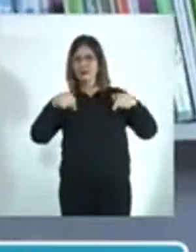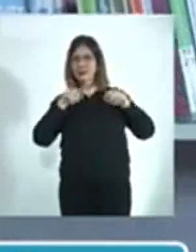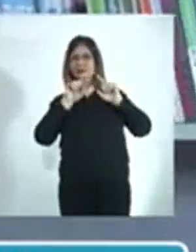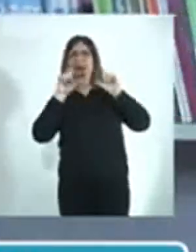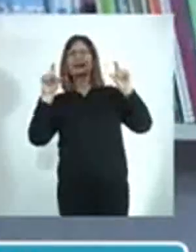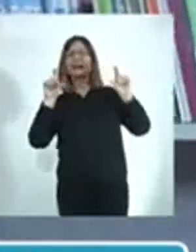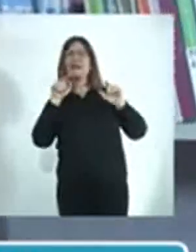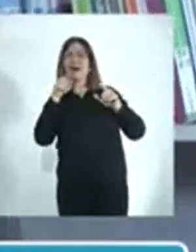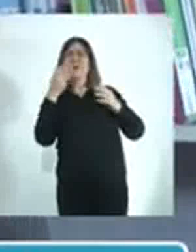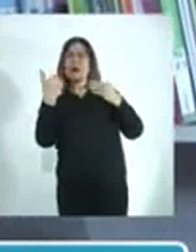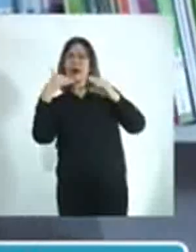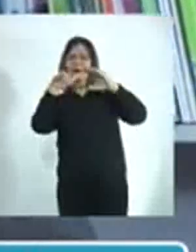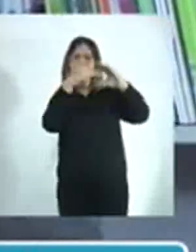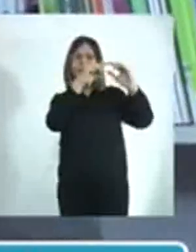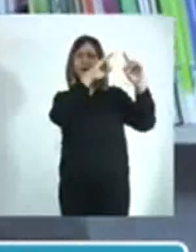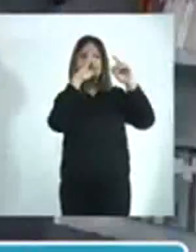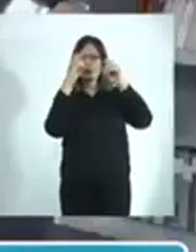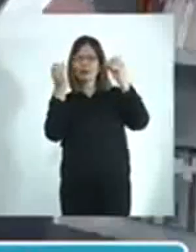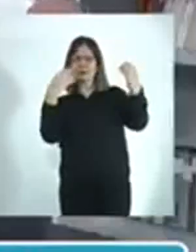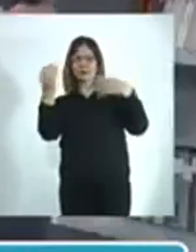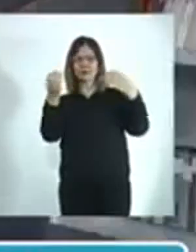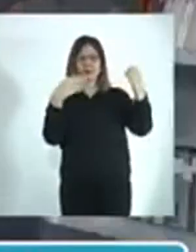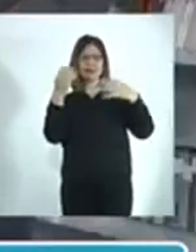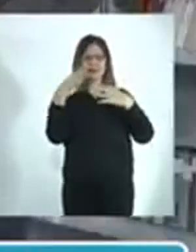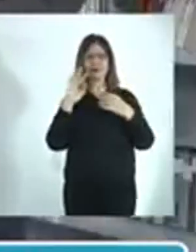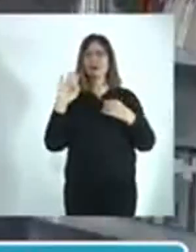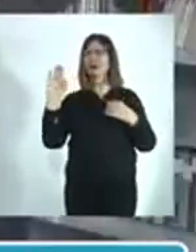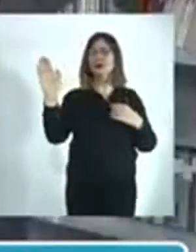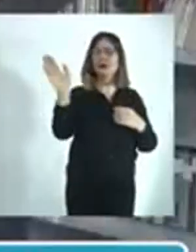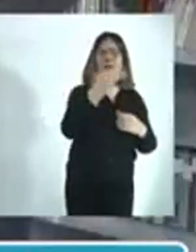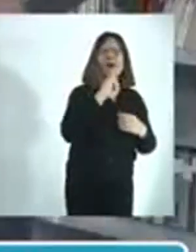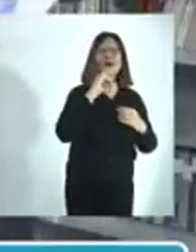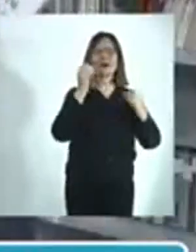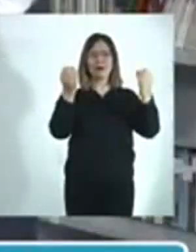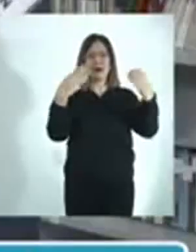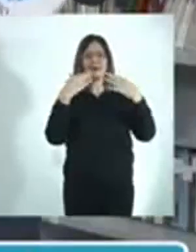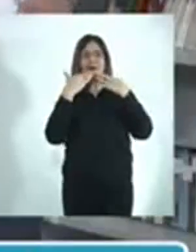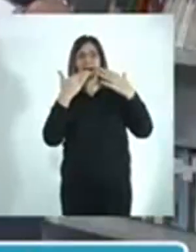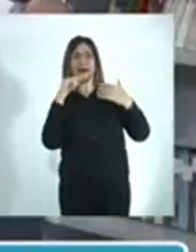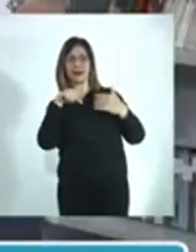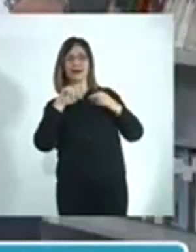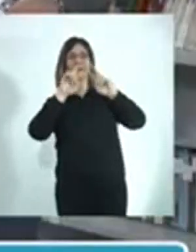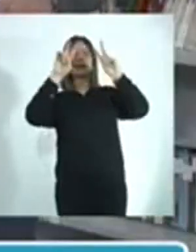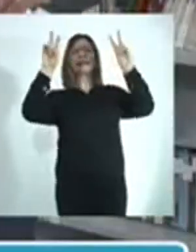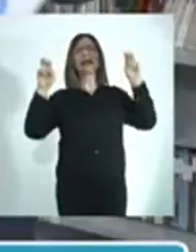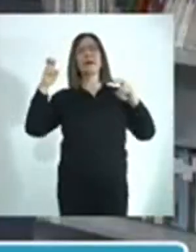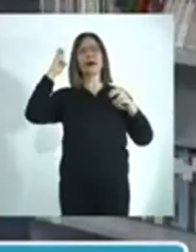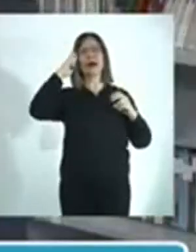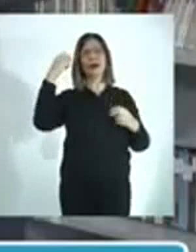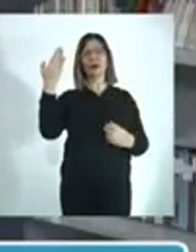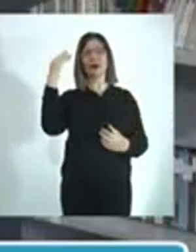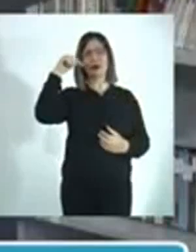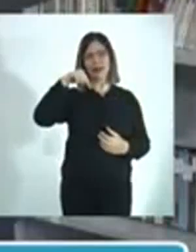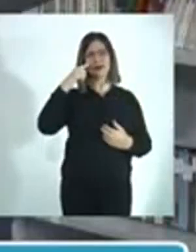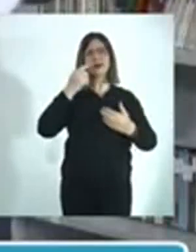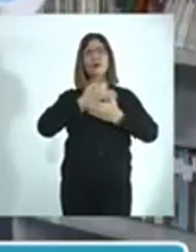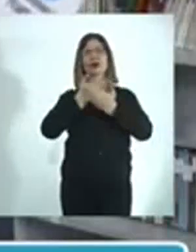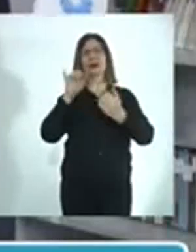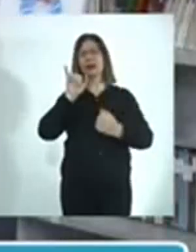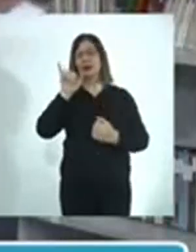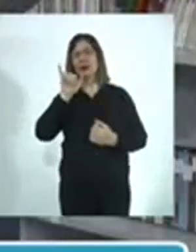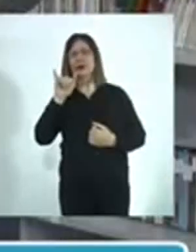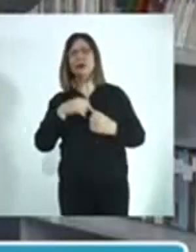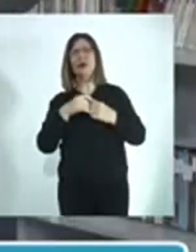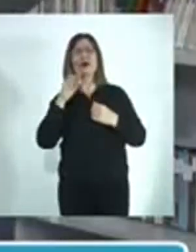virtual 2020, allí están ya toda la familia educativa compartiendo lo que es esto a través de Facebook, el canal de YouTube,